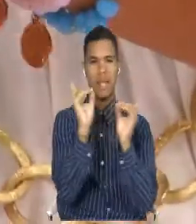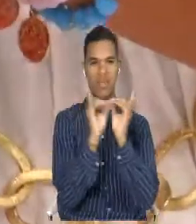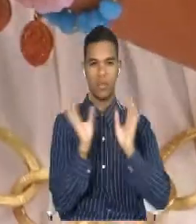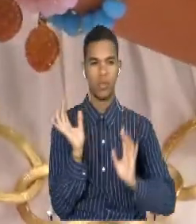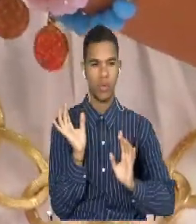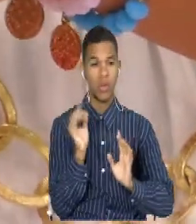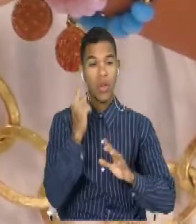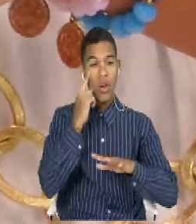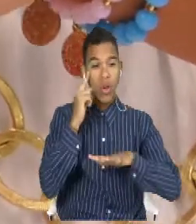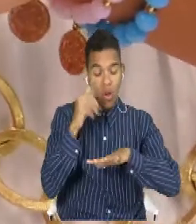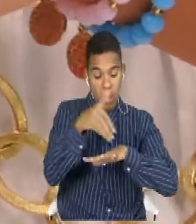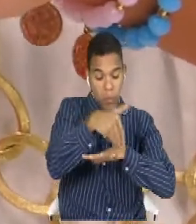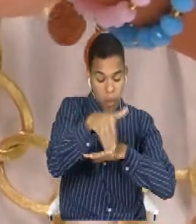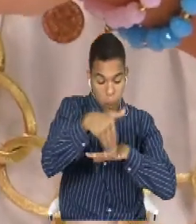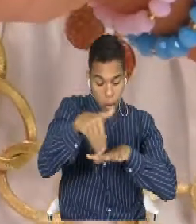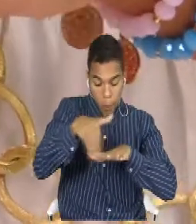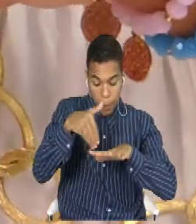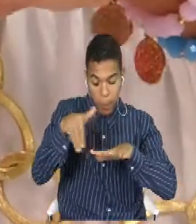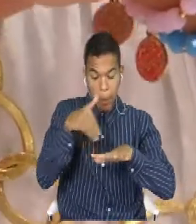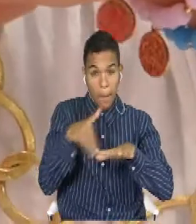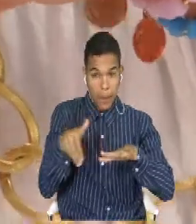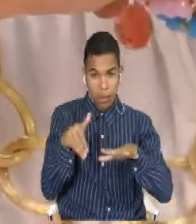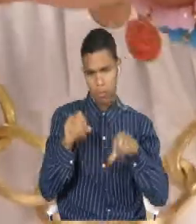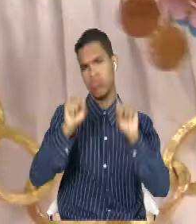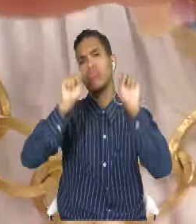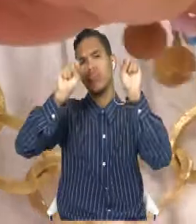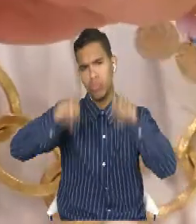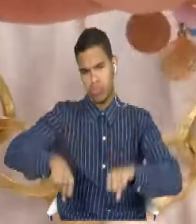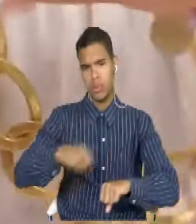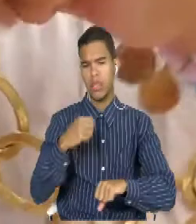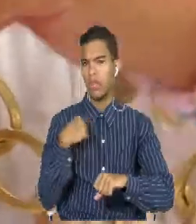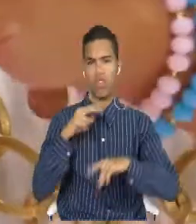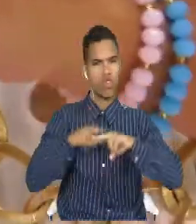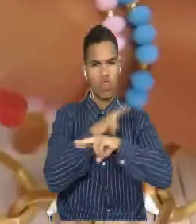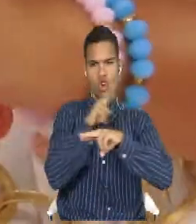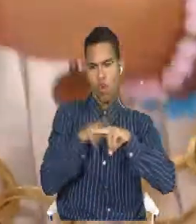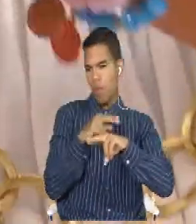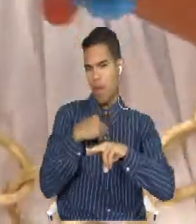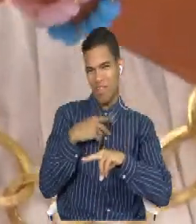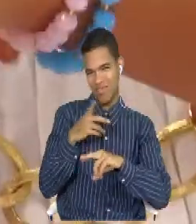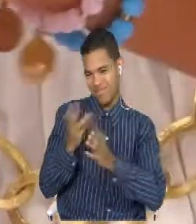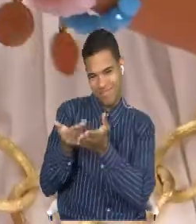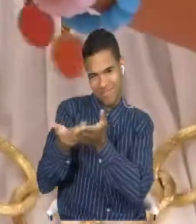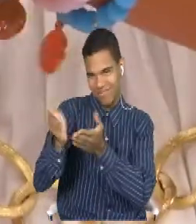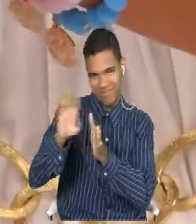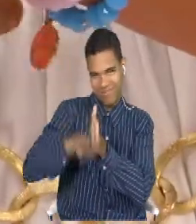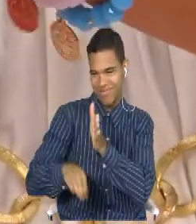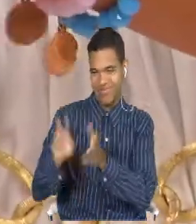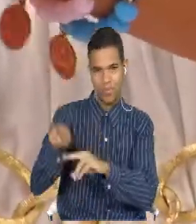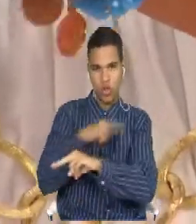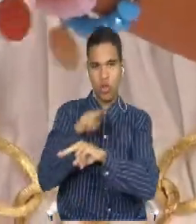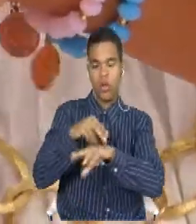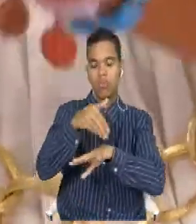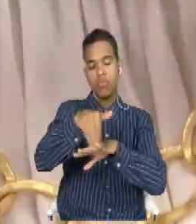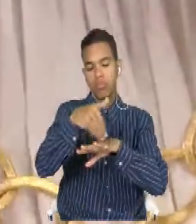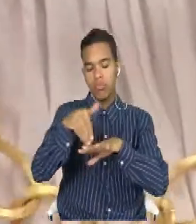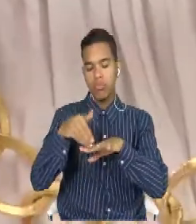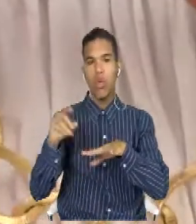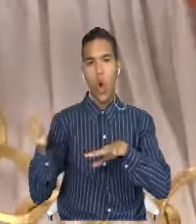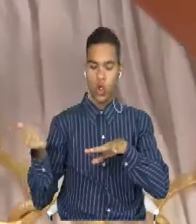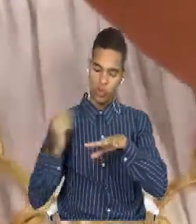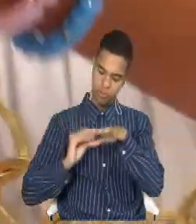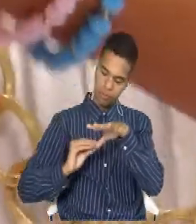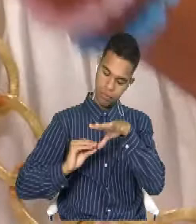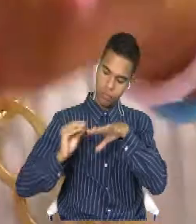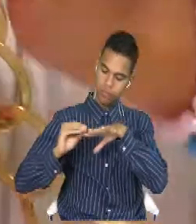esas uñas tú también te puedes hacer el esmalte normal, el convencional que tú conoces, y lo retiras con el removedor y te